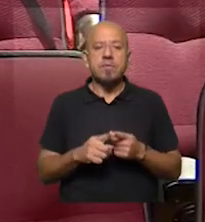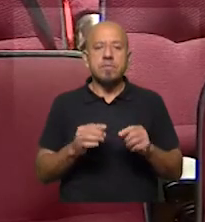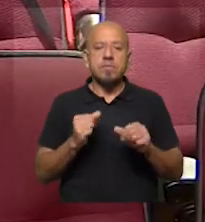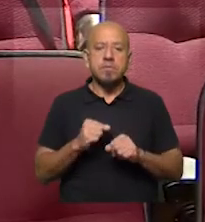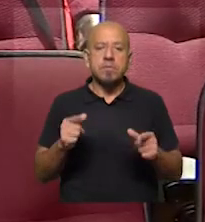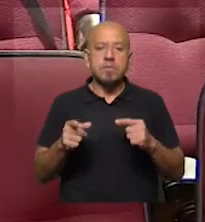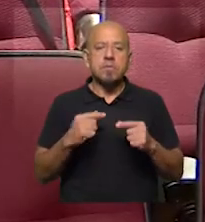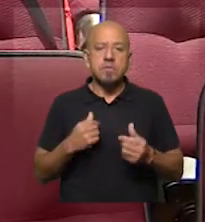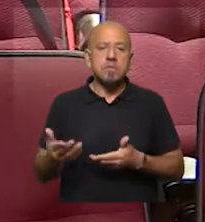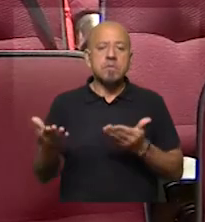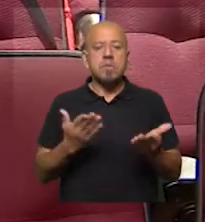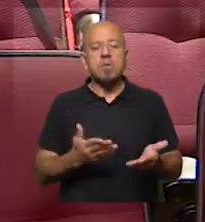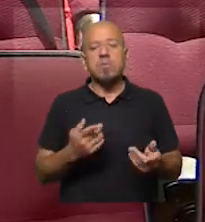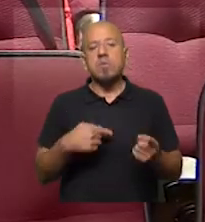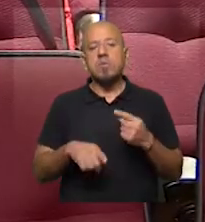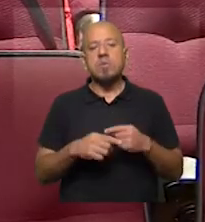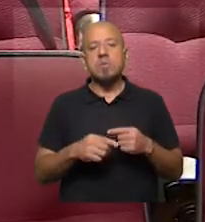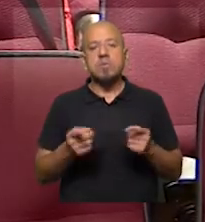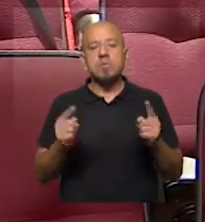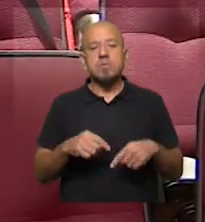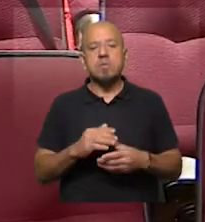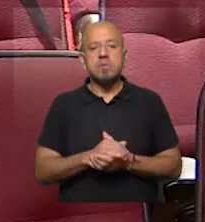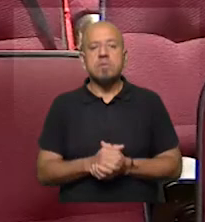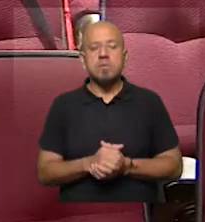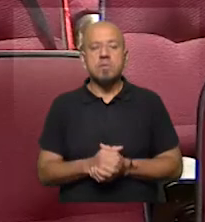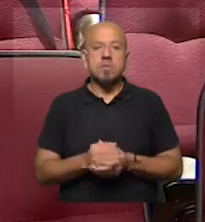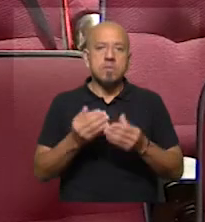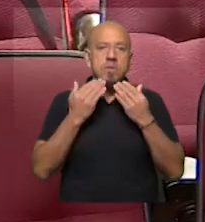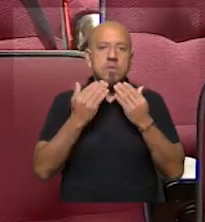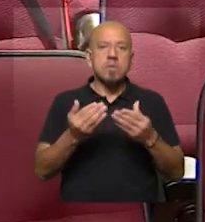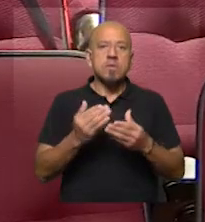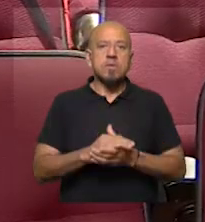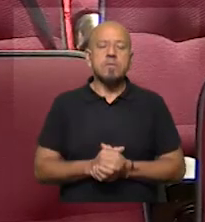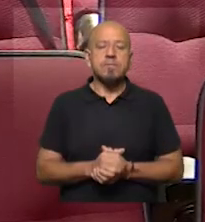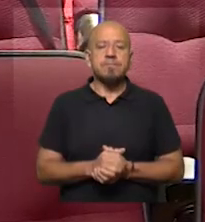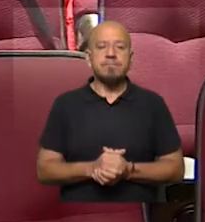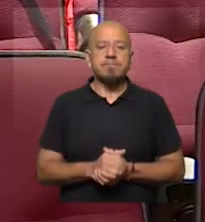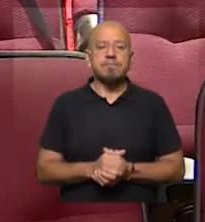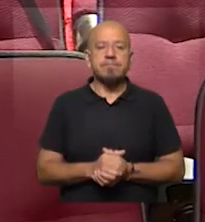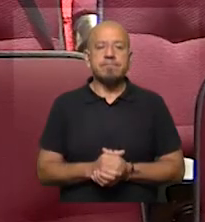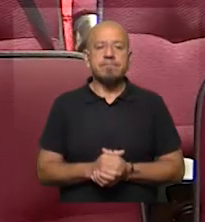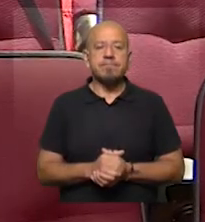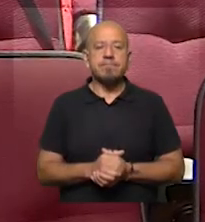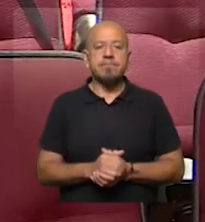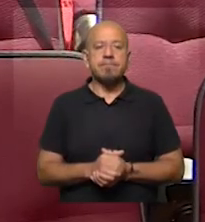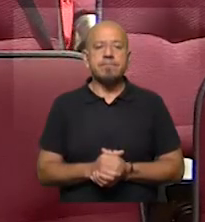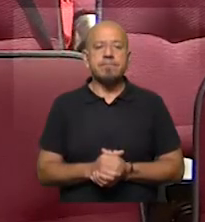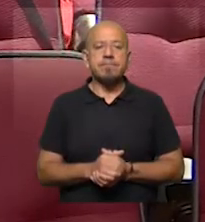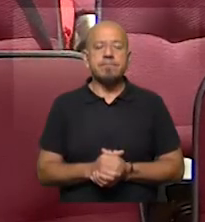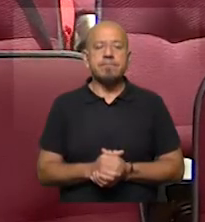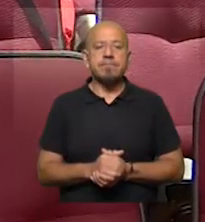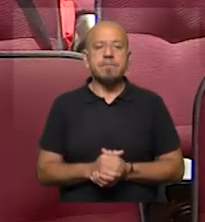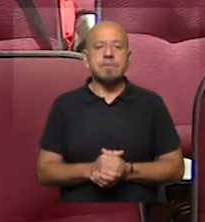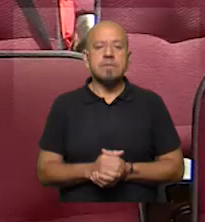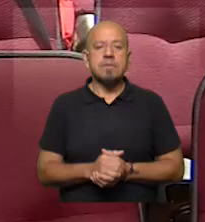que, bueno, invitamos a la gente a venirse. Chicas, muchas gracias por muchas estos gracias minutos. Gracias a vos, por favor. Y bueno, equipo.